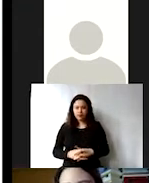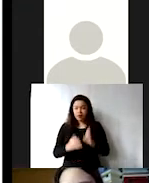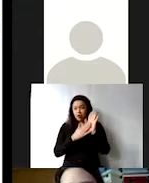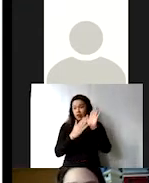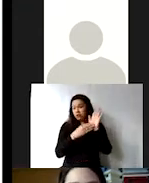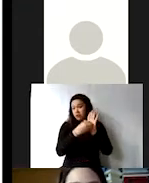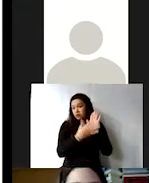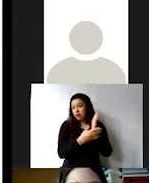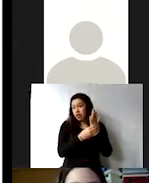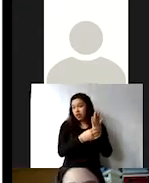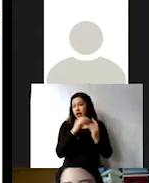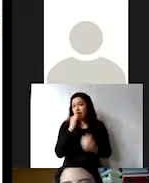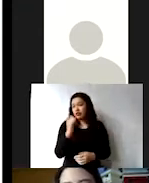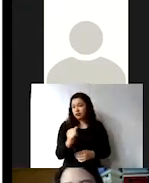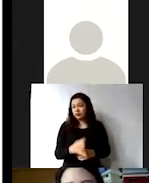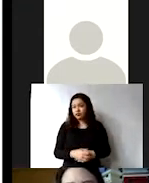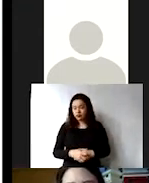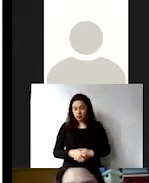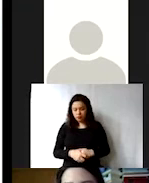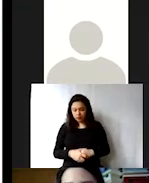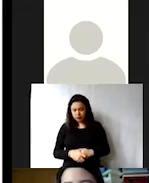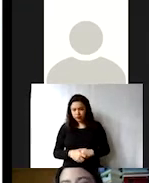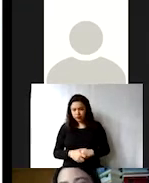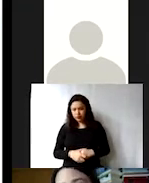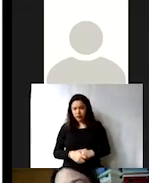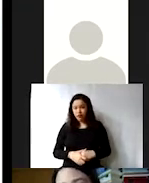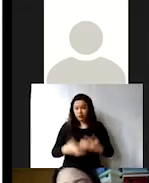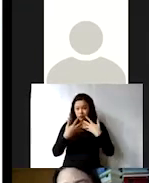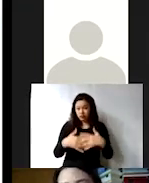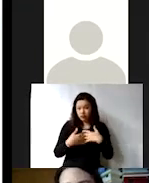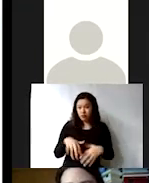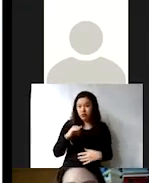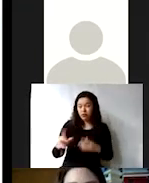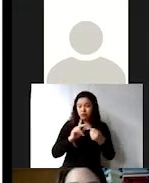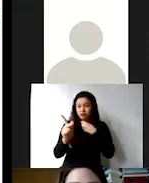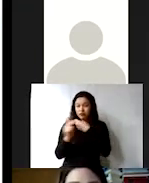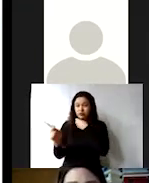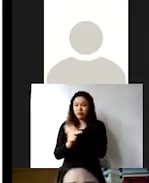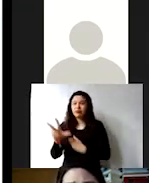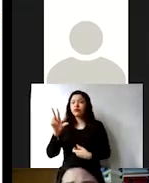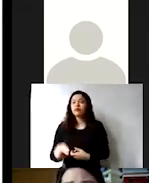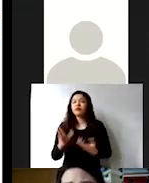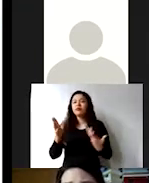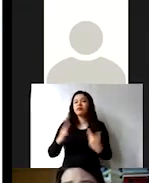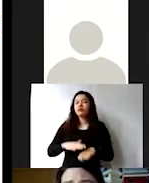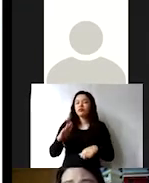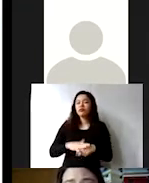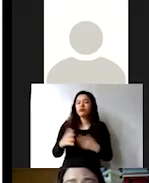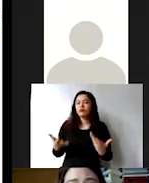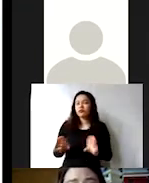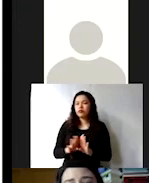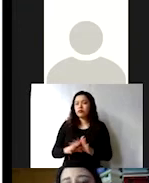ser. No necesariamente ha funcionado así en todos los países, sobre todo en aquellos con una complejidad como en